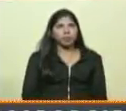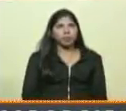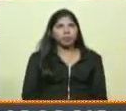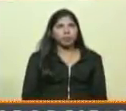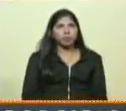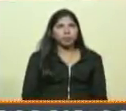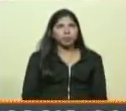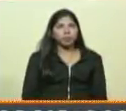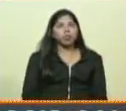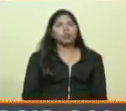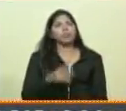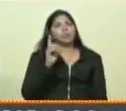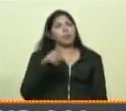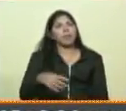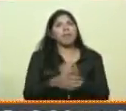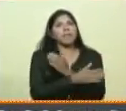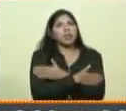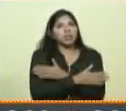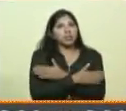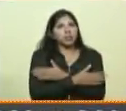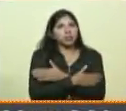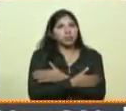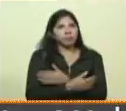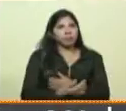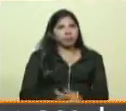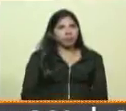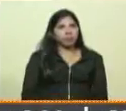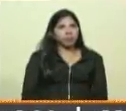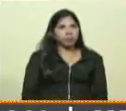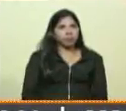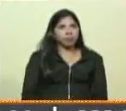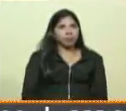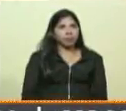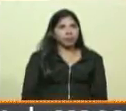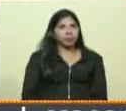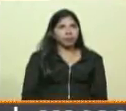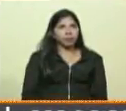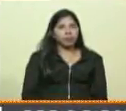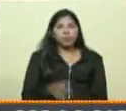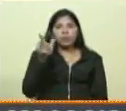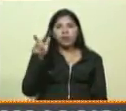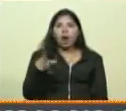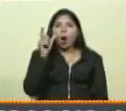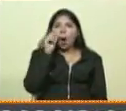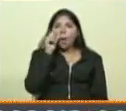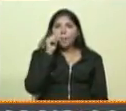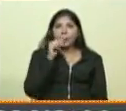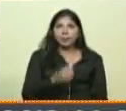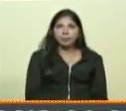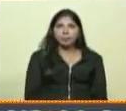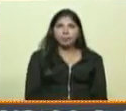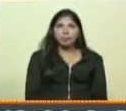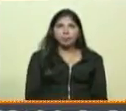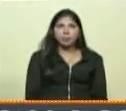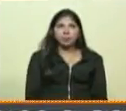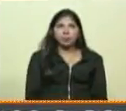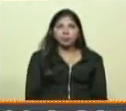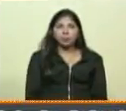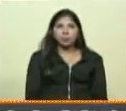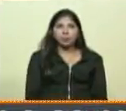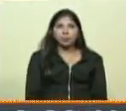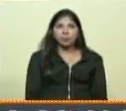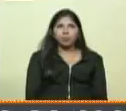ordenó, y felicito también a Eudo Ramos, que es el gerente de transmisión, Eudes, gerente